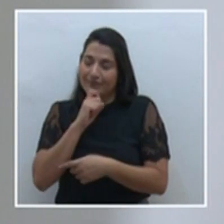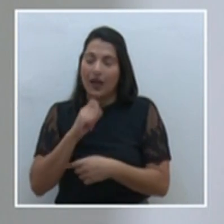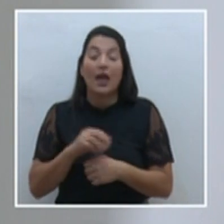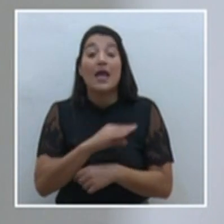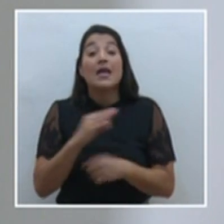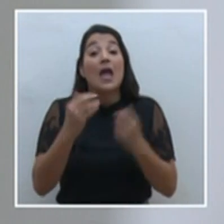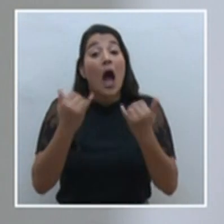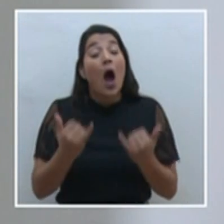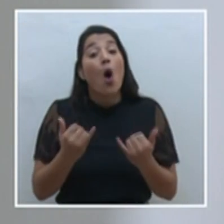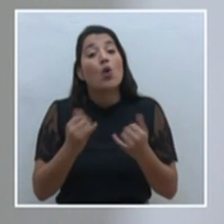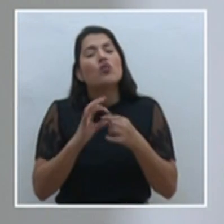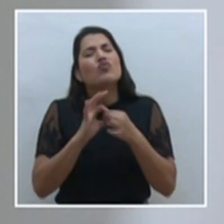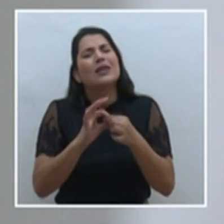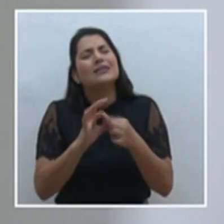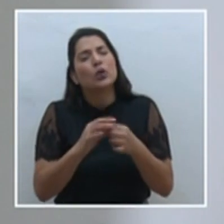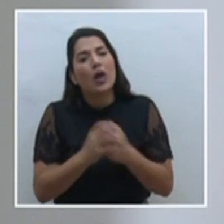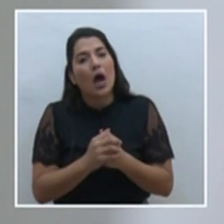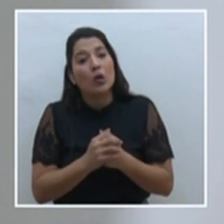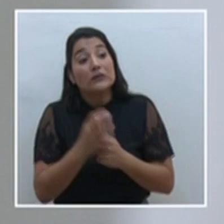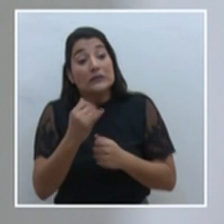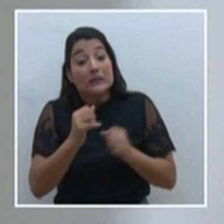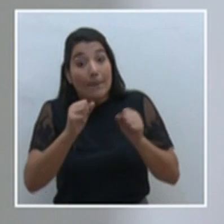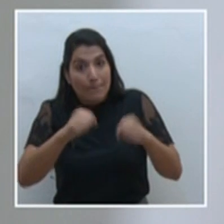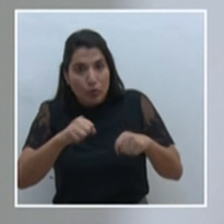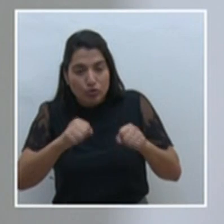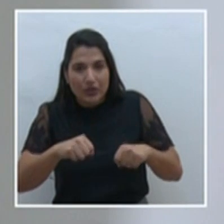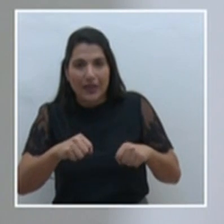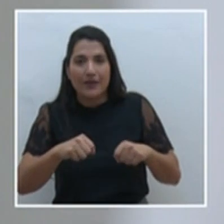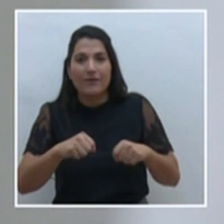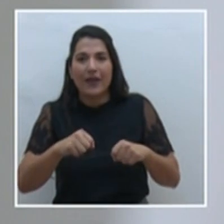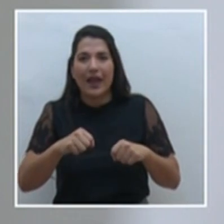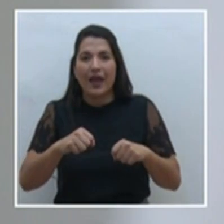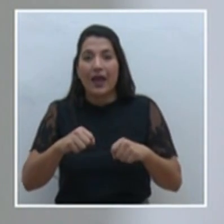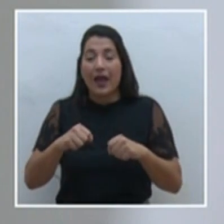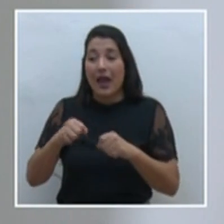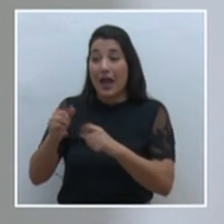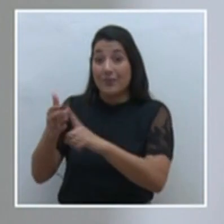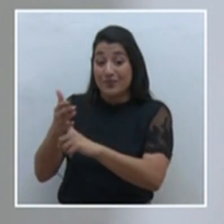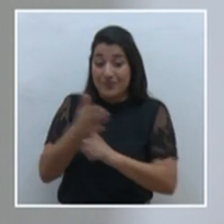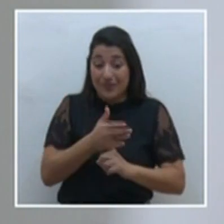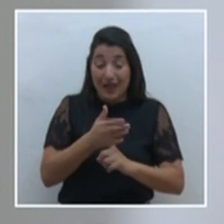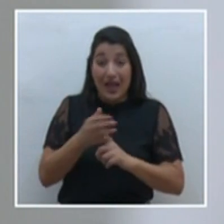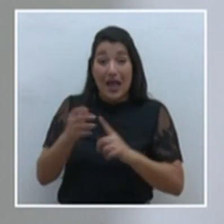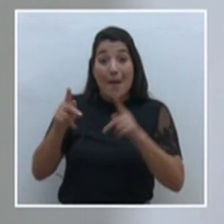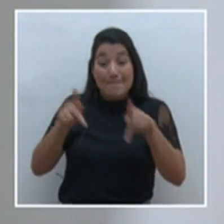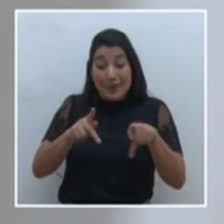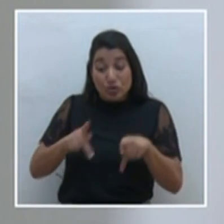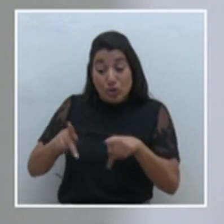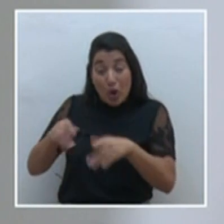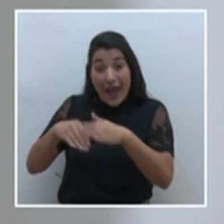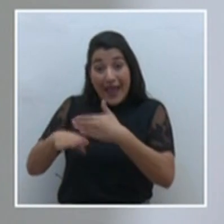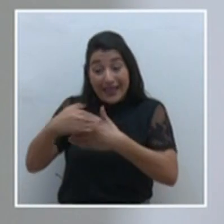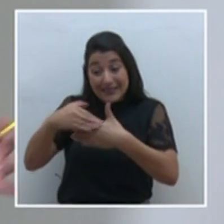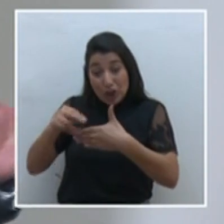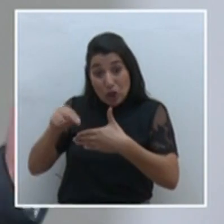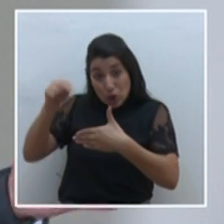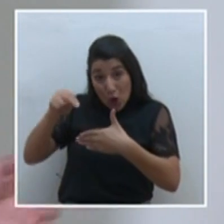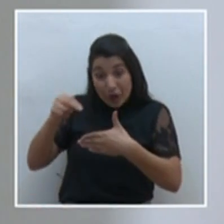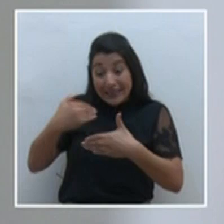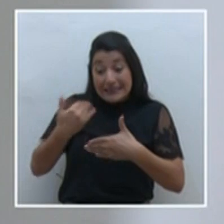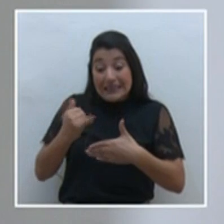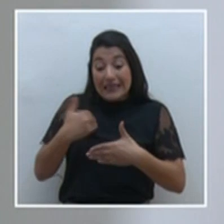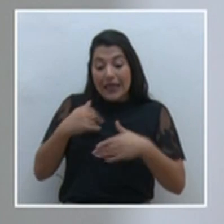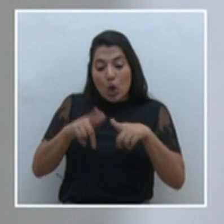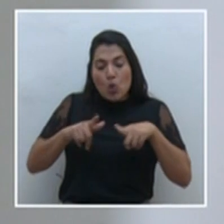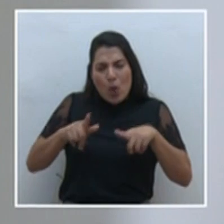las posibilidades de aislamiento en zona norte, pues en realidad eso sigue todavía en análisis. Hay un grupo que está trabajando